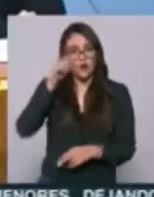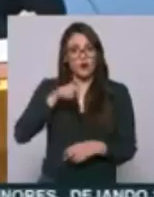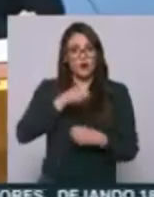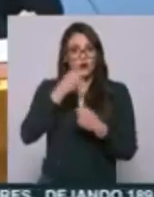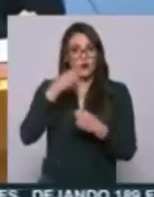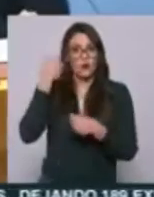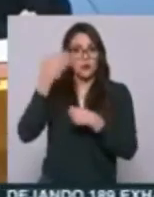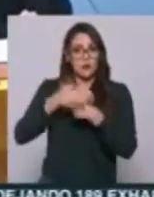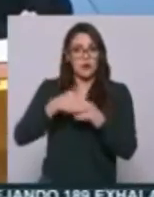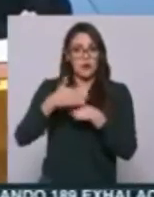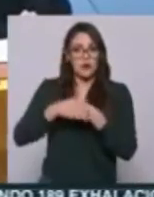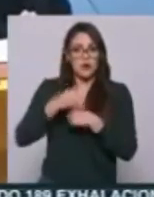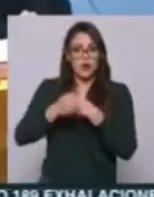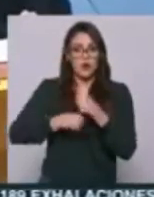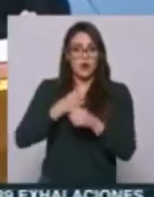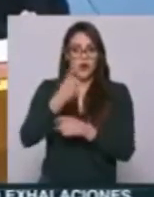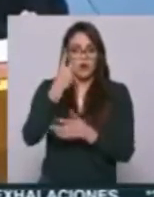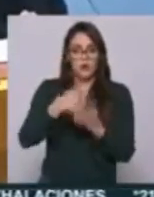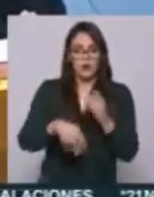el periodo